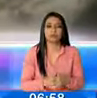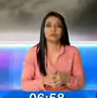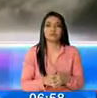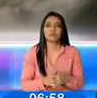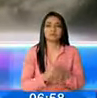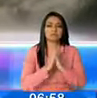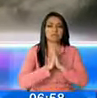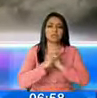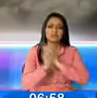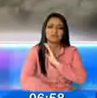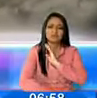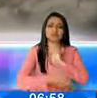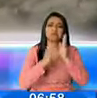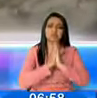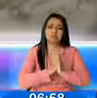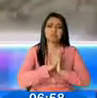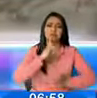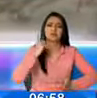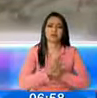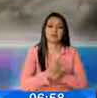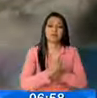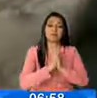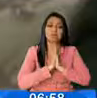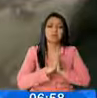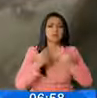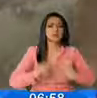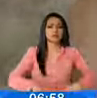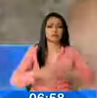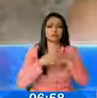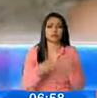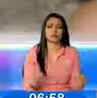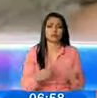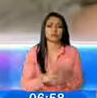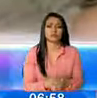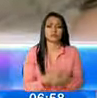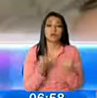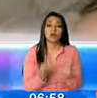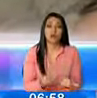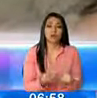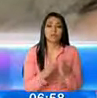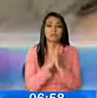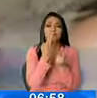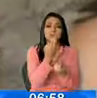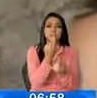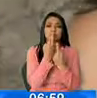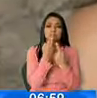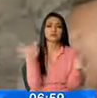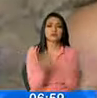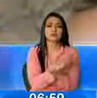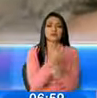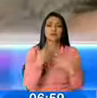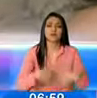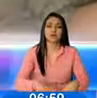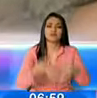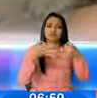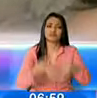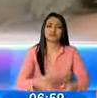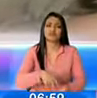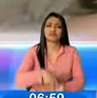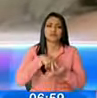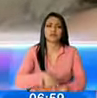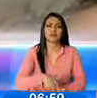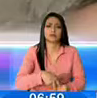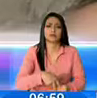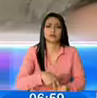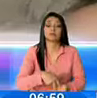justicia, exigimos reparación. Y ahora lo que queremos es una respuesta integral, tajante, radical,